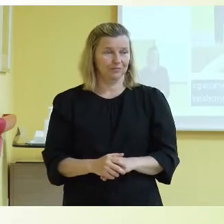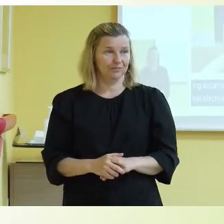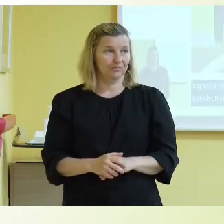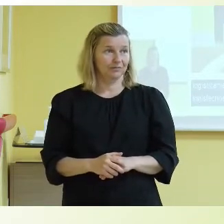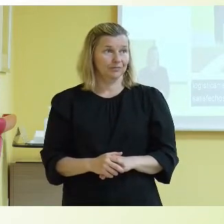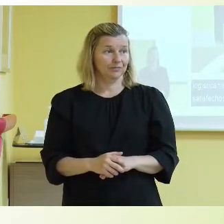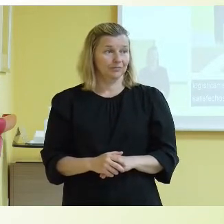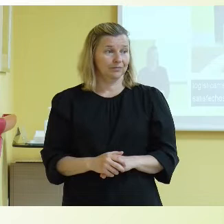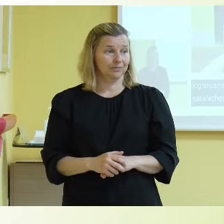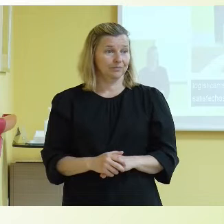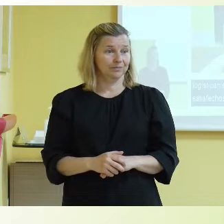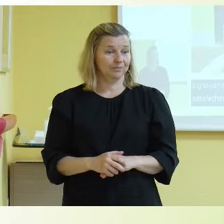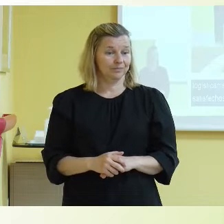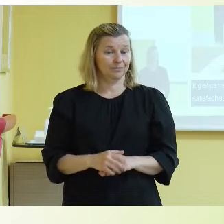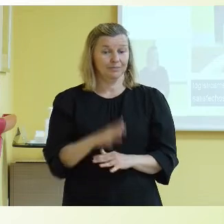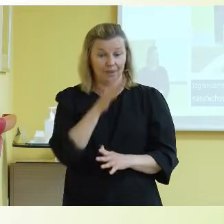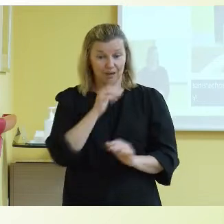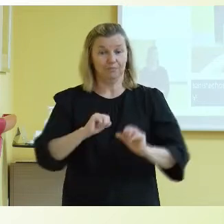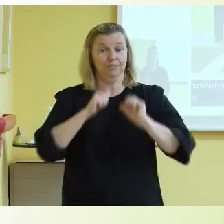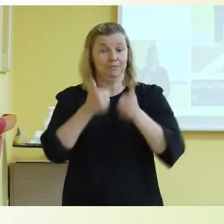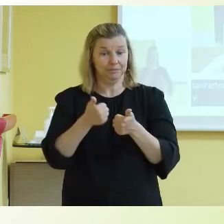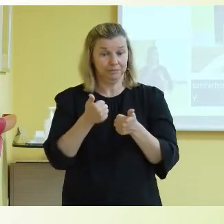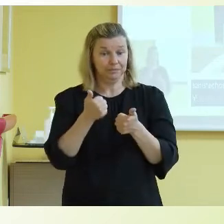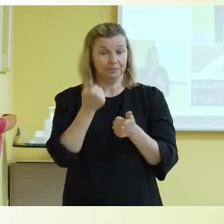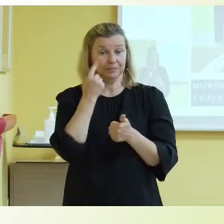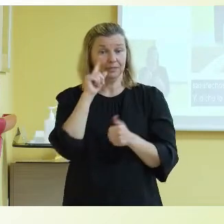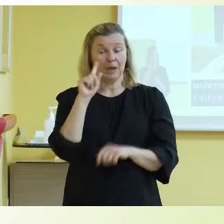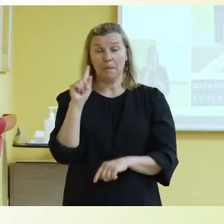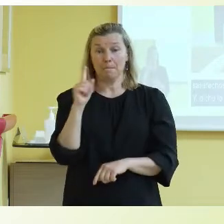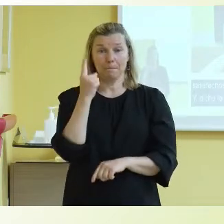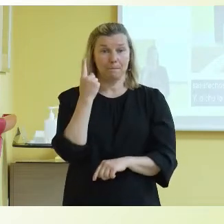Y dicho lo cual, comenzamos con la primera